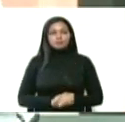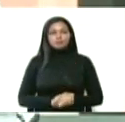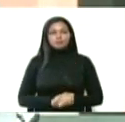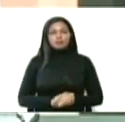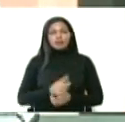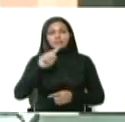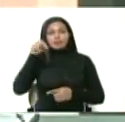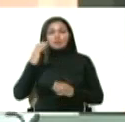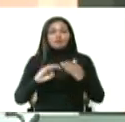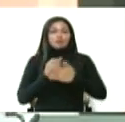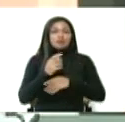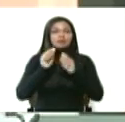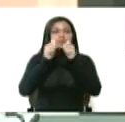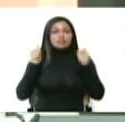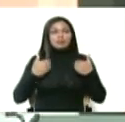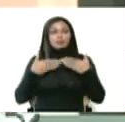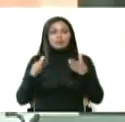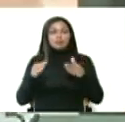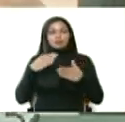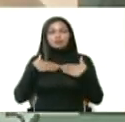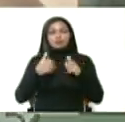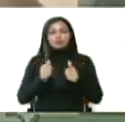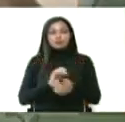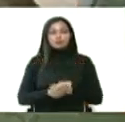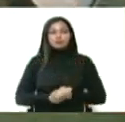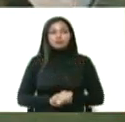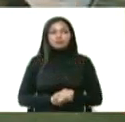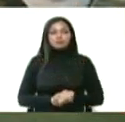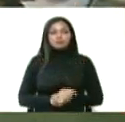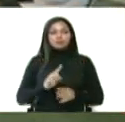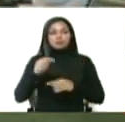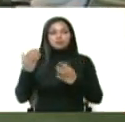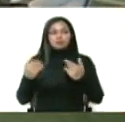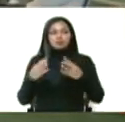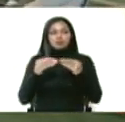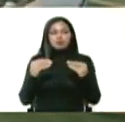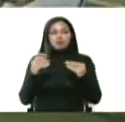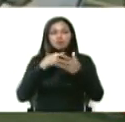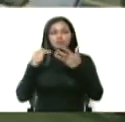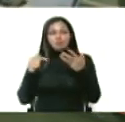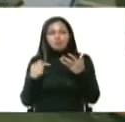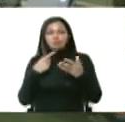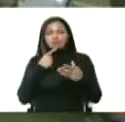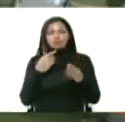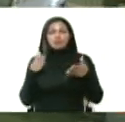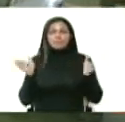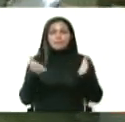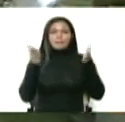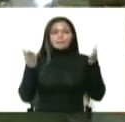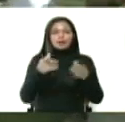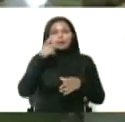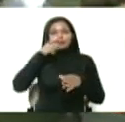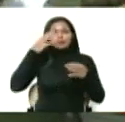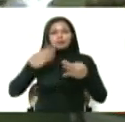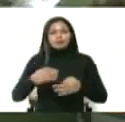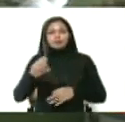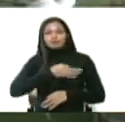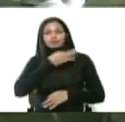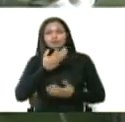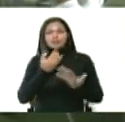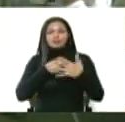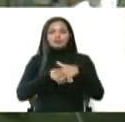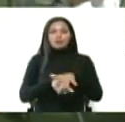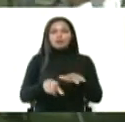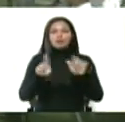Después se fundaron los sistemas públicos de salud. Después vino todo el concepto y la doctrina de la seguridad social